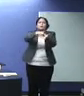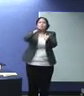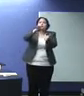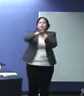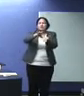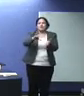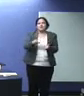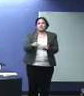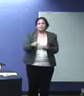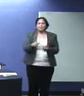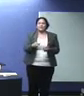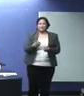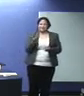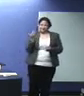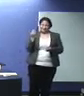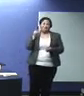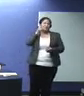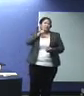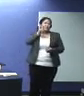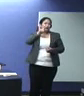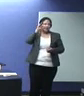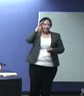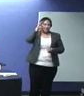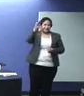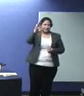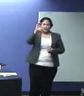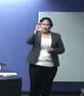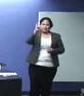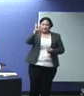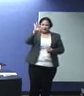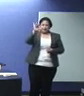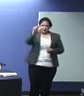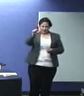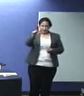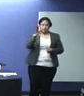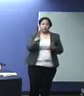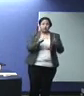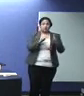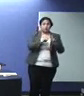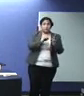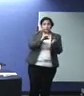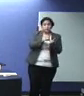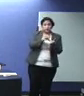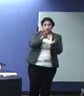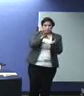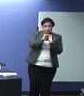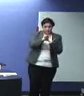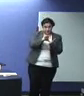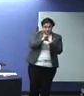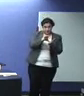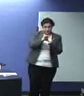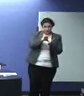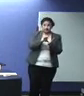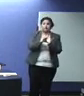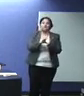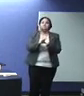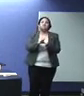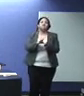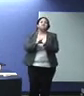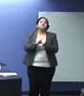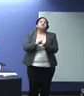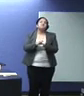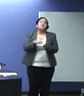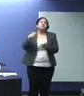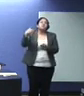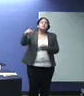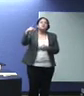maestra Cintia, la da un externo que generalmente no tiene discapacidad y que no tiene una cercanía inmediata con la realidad de la discapacidad.